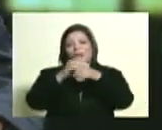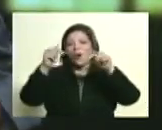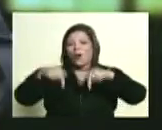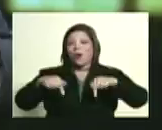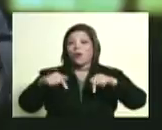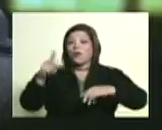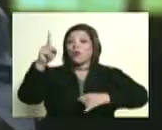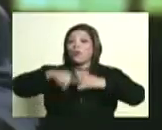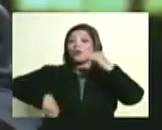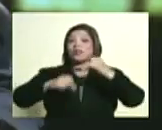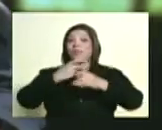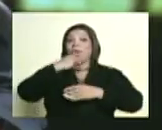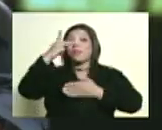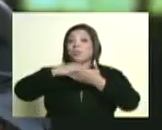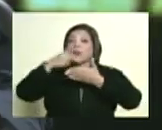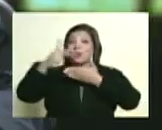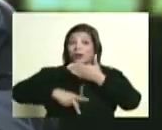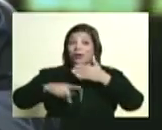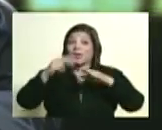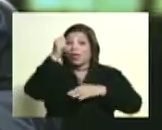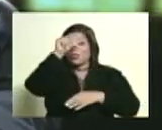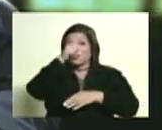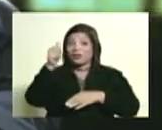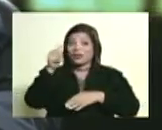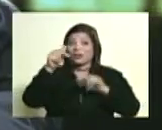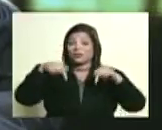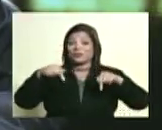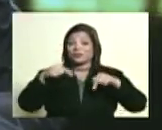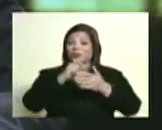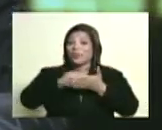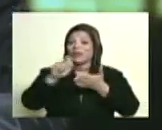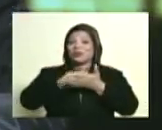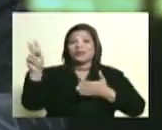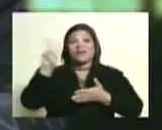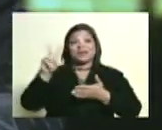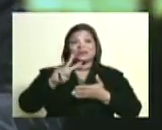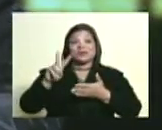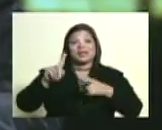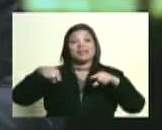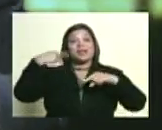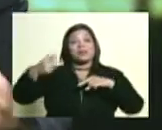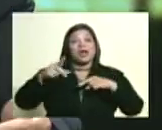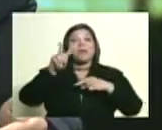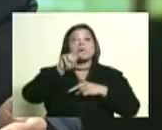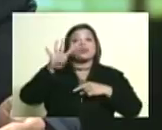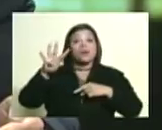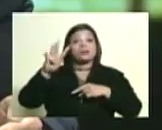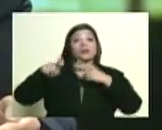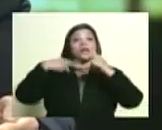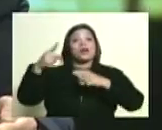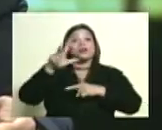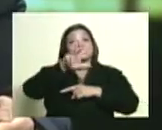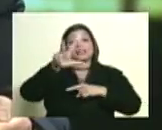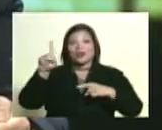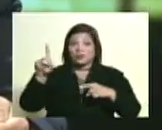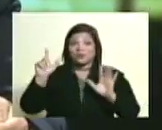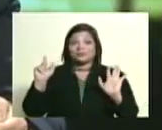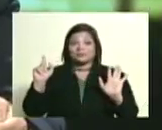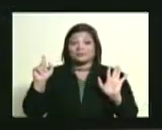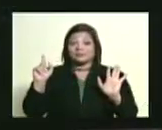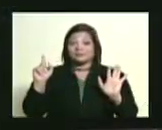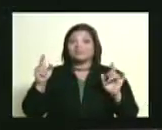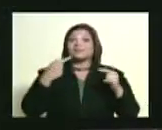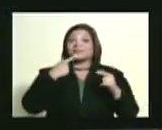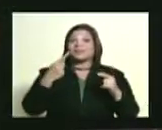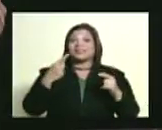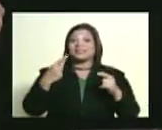el último programa de los domingos de Toma Nota Venezuela, pues el siguiente es 24 y el otro es 31, ¿cierto? Y como dicen